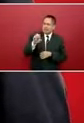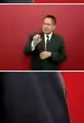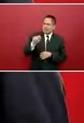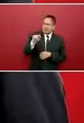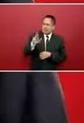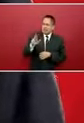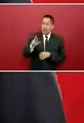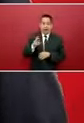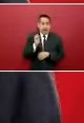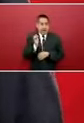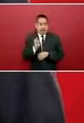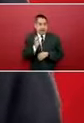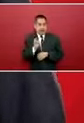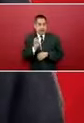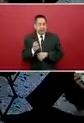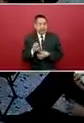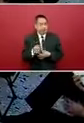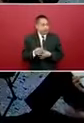una materia prima